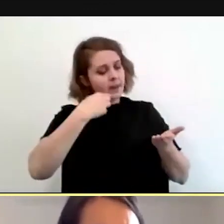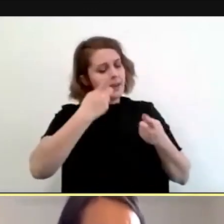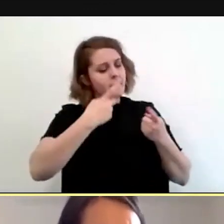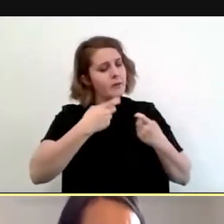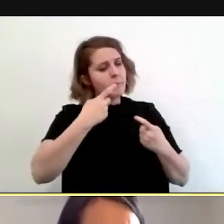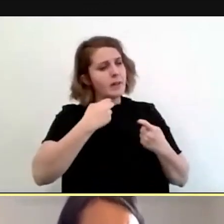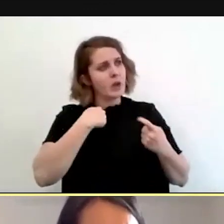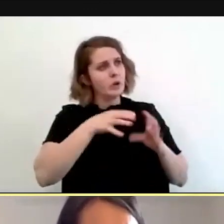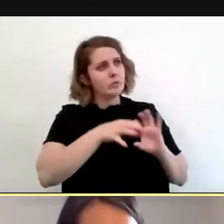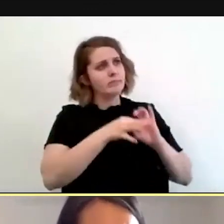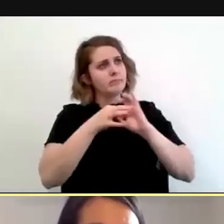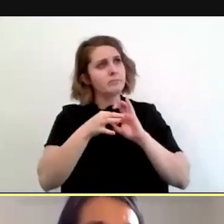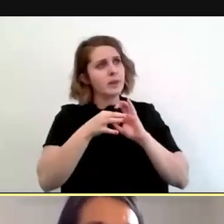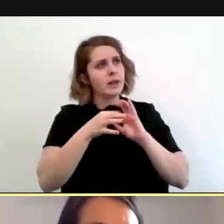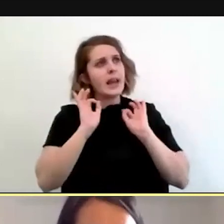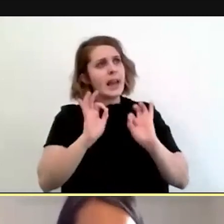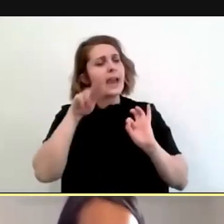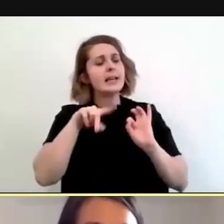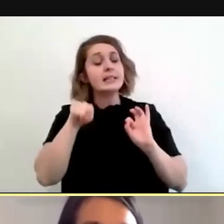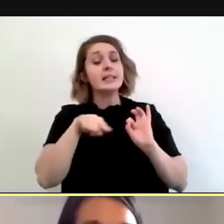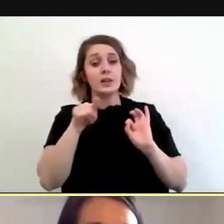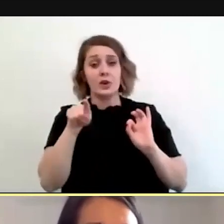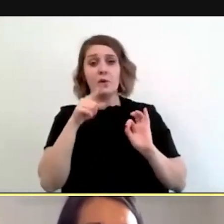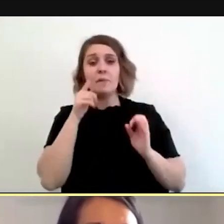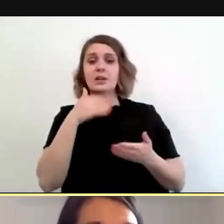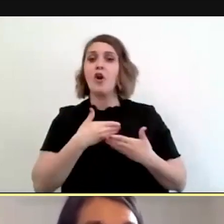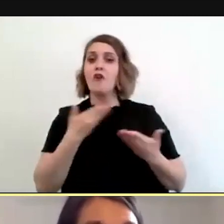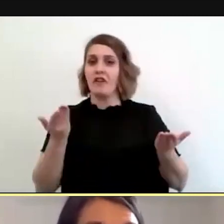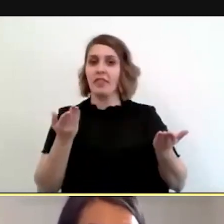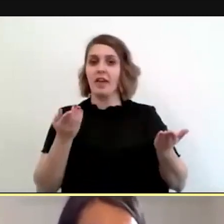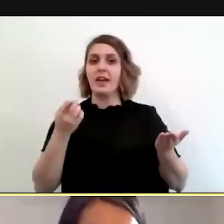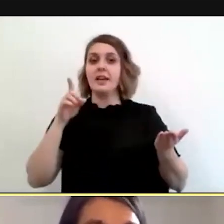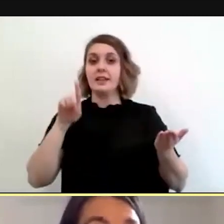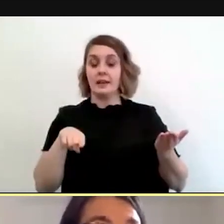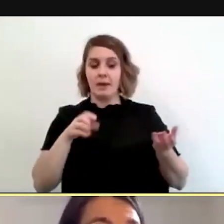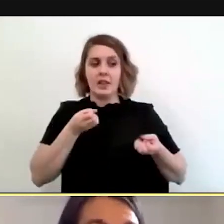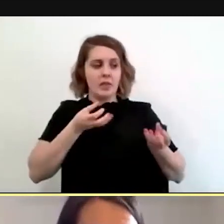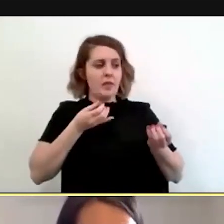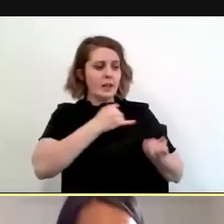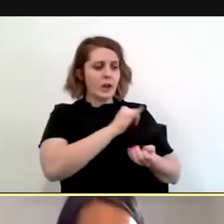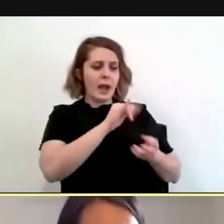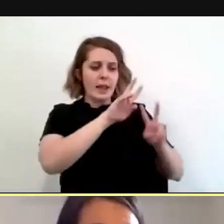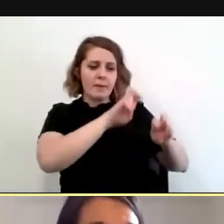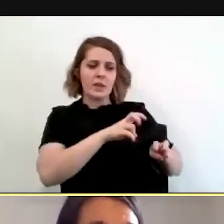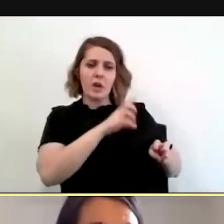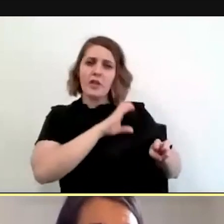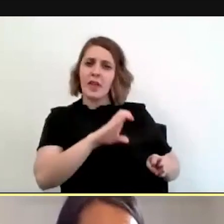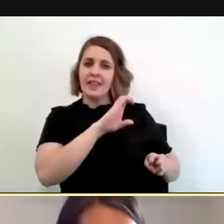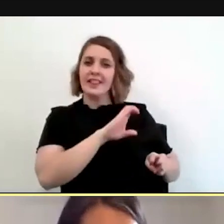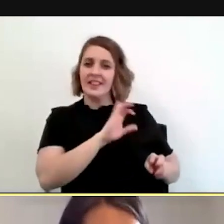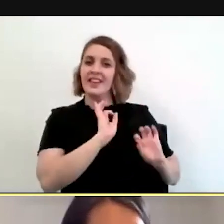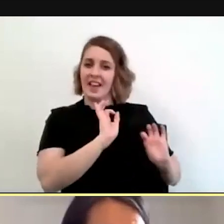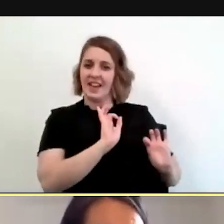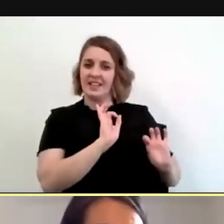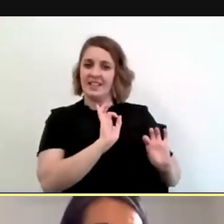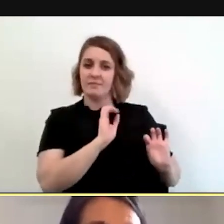tienen que buscar y que está basada en buenos datos, en investigaciones científicas y que tiene que